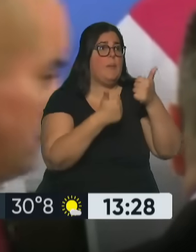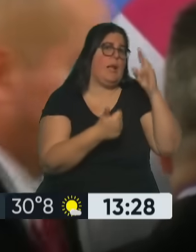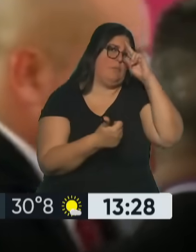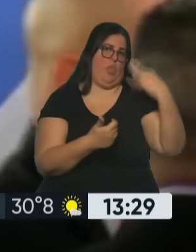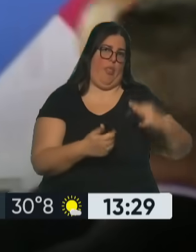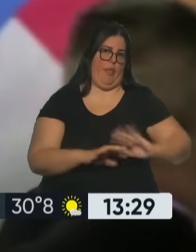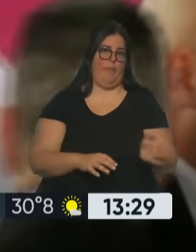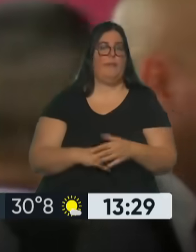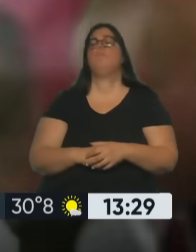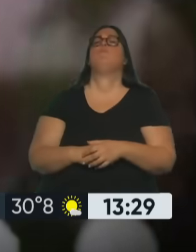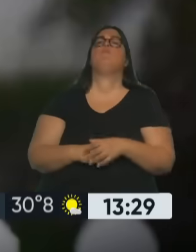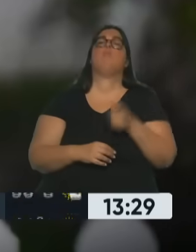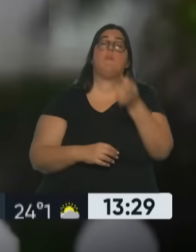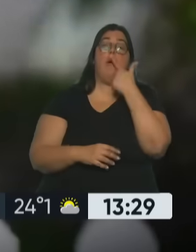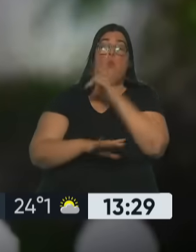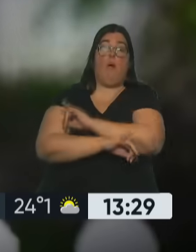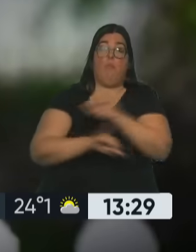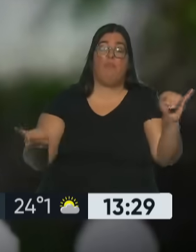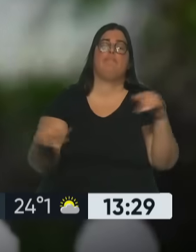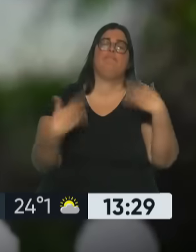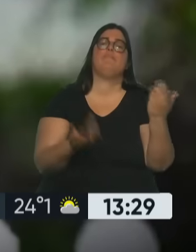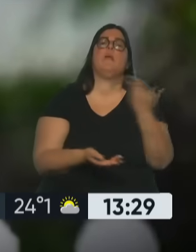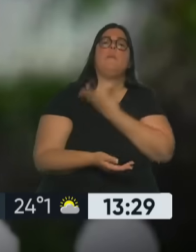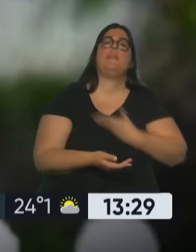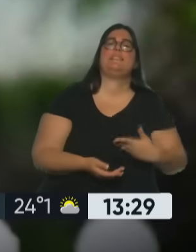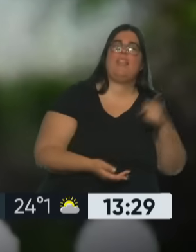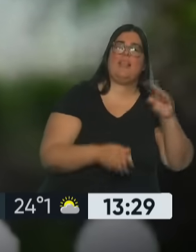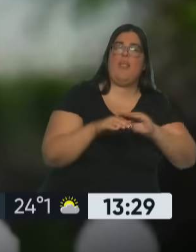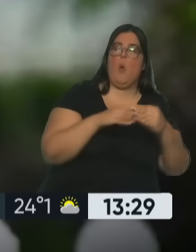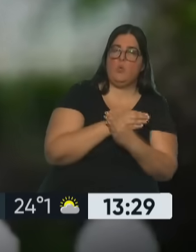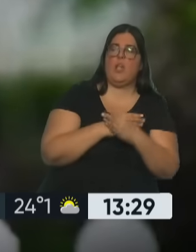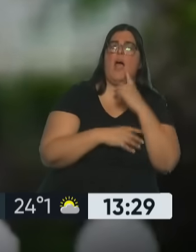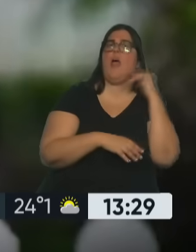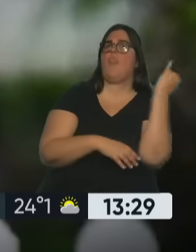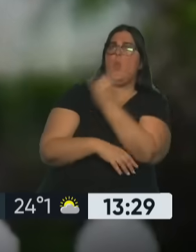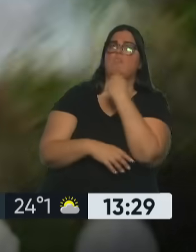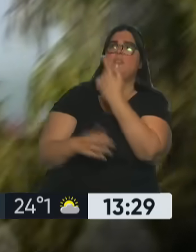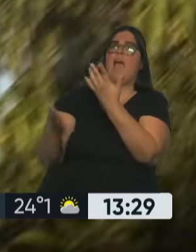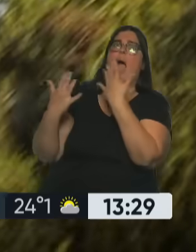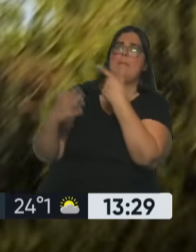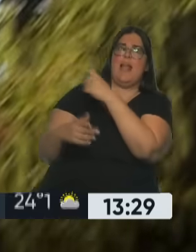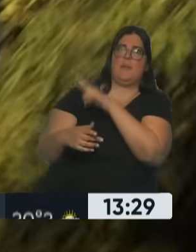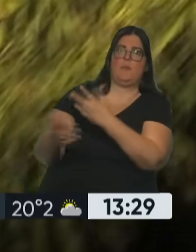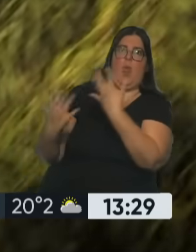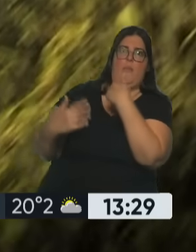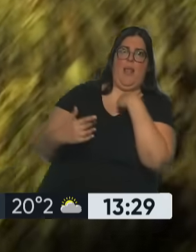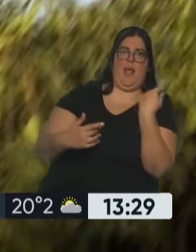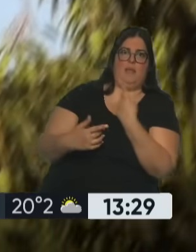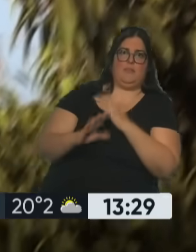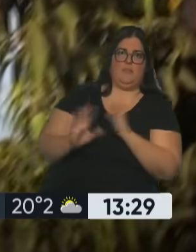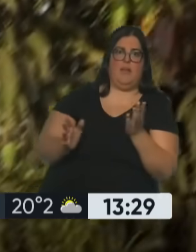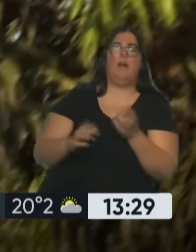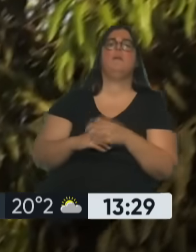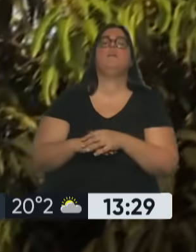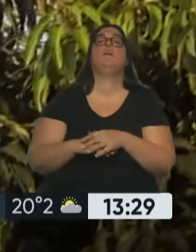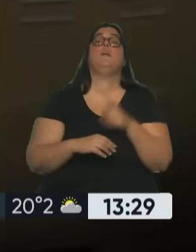Tras las declaraciones de Maduro, el presidente de Guyana, Irfan Ali, denunció una amenaza directa de Venezuela. Además, denuncian